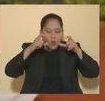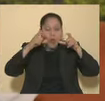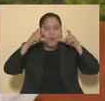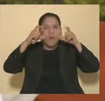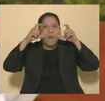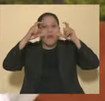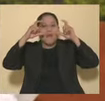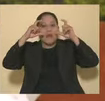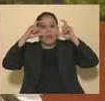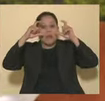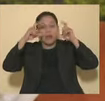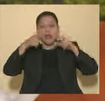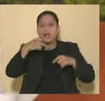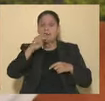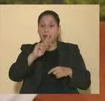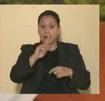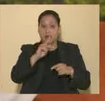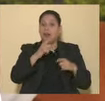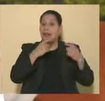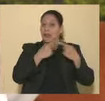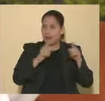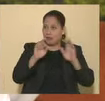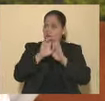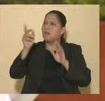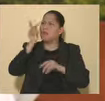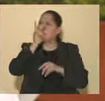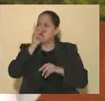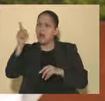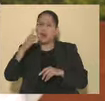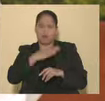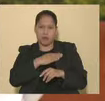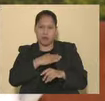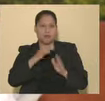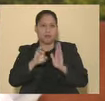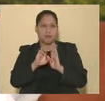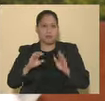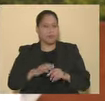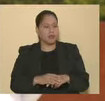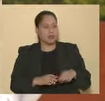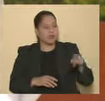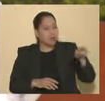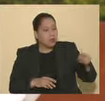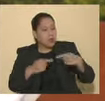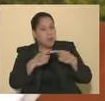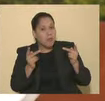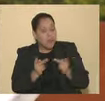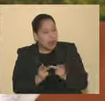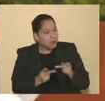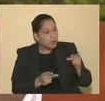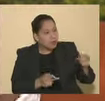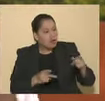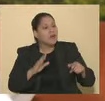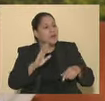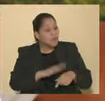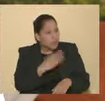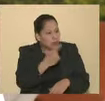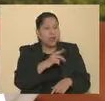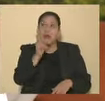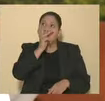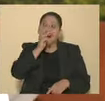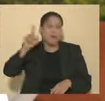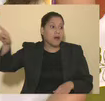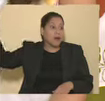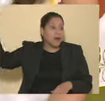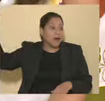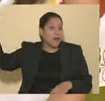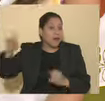nunca copian el lado bueno, y entonces cuando dicen, ¿por qué te tomas del plato así? Dice, mi papá lo hace. Mi papá se lo toma